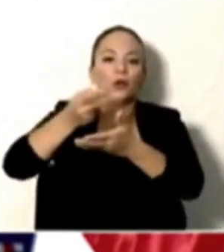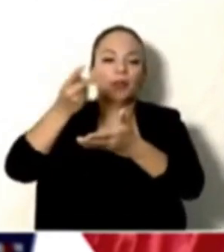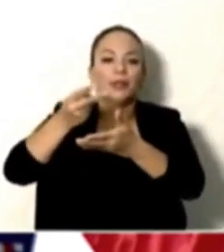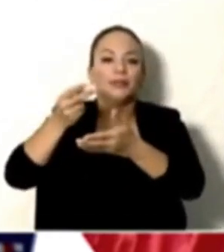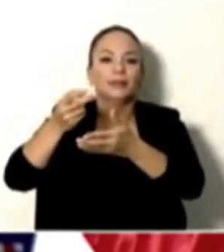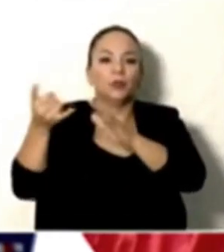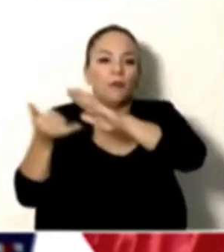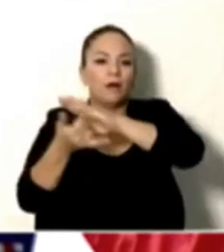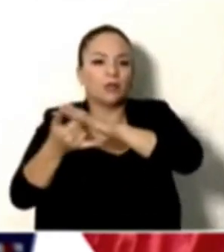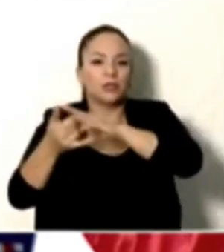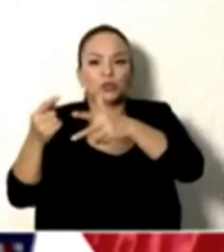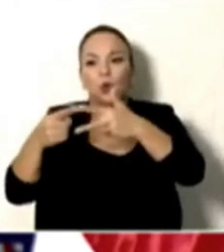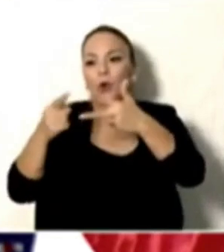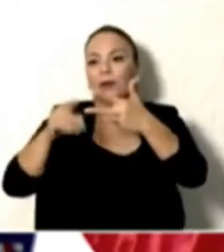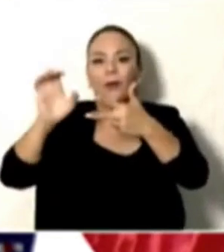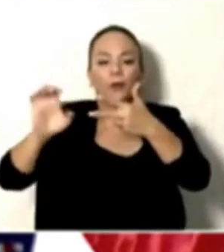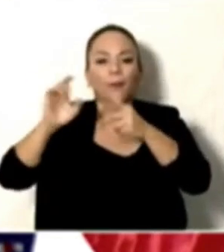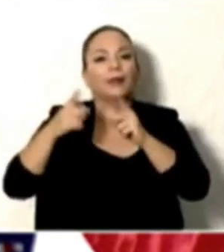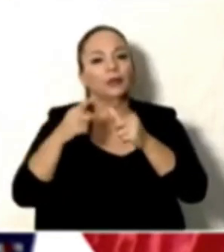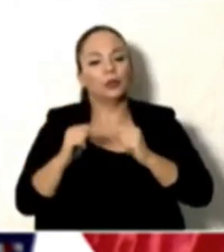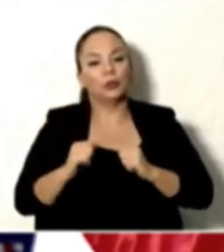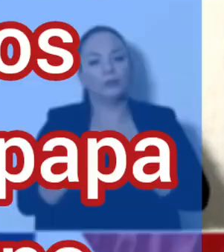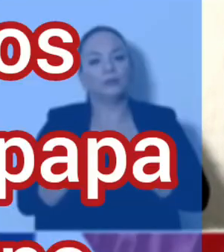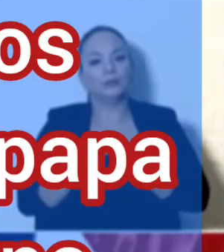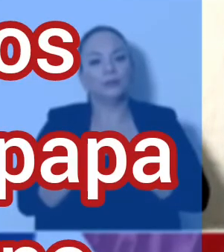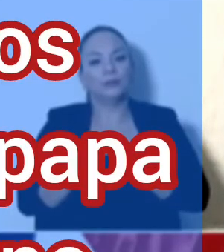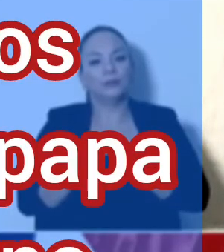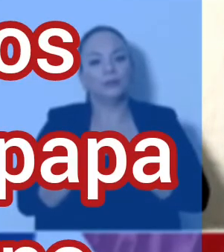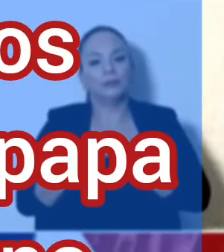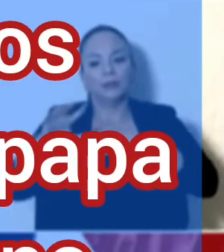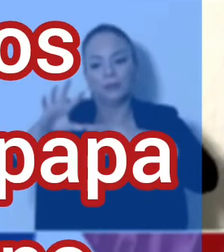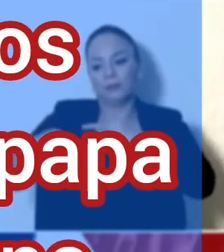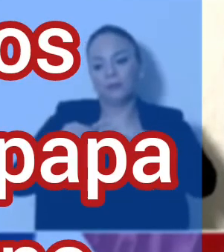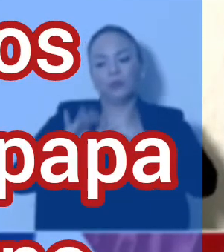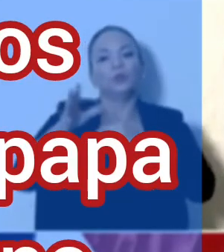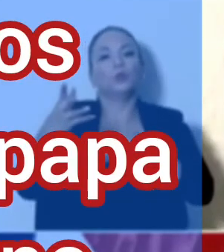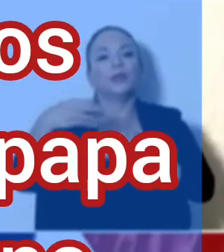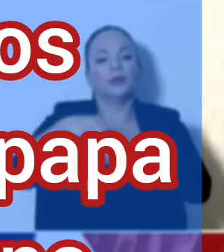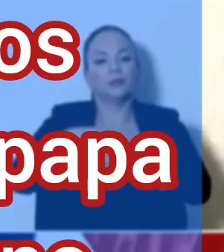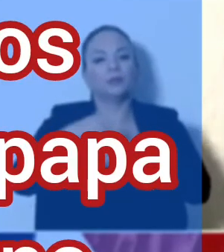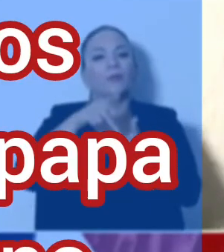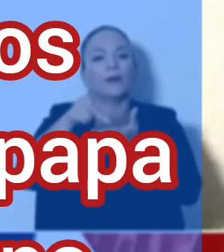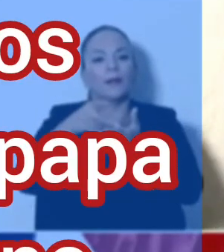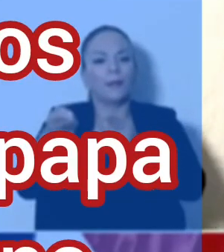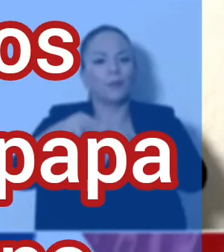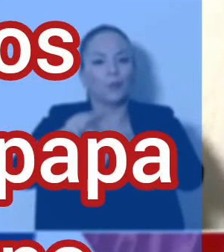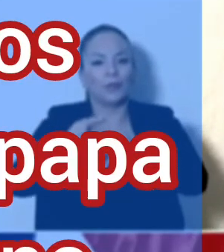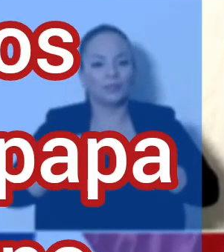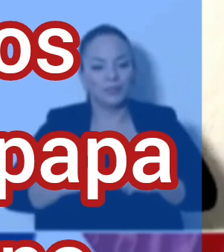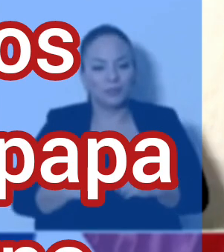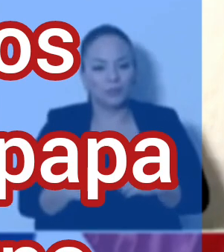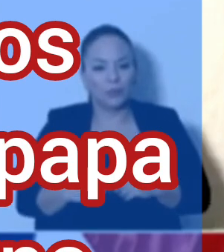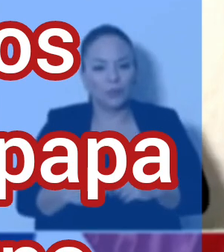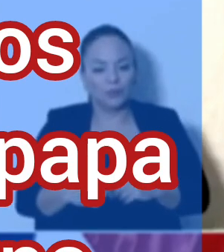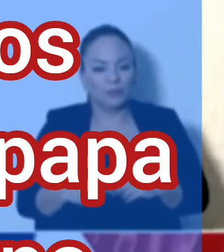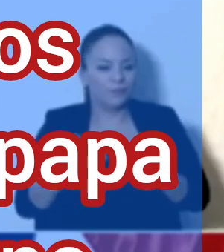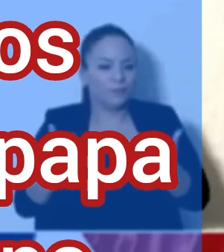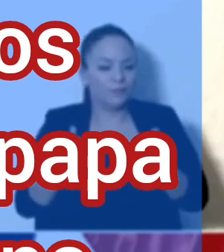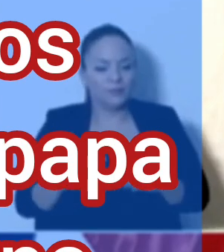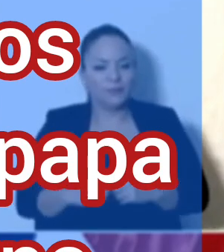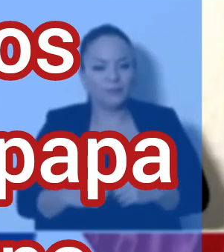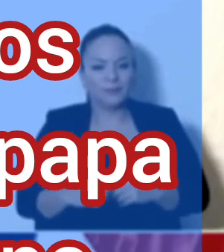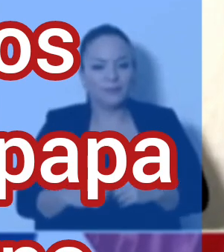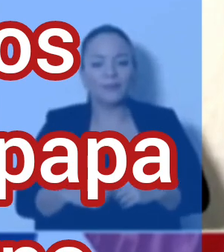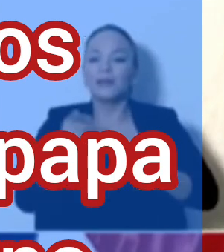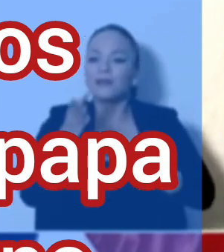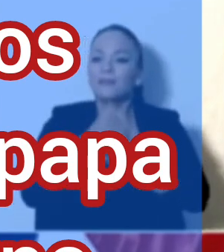europeos, de que le sumen eso a su ingreso para que usted pague impuestos.